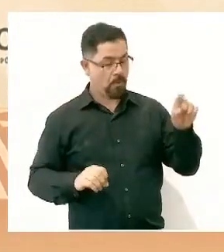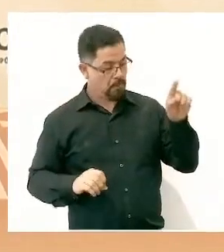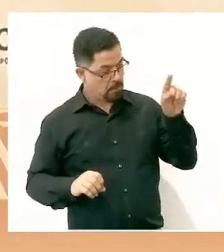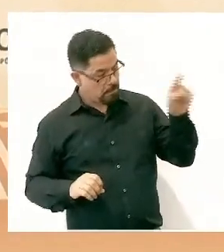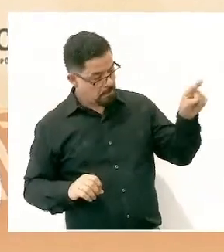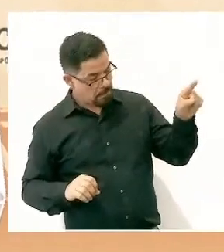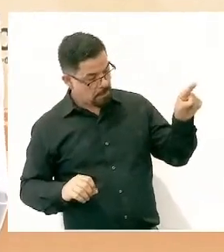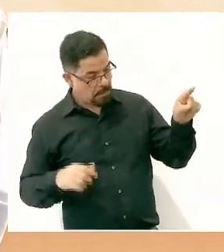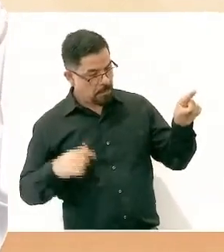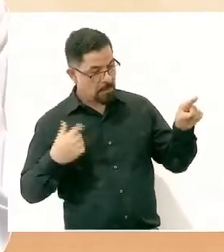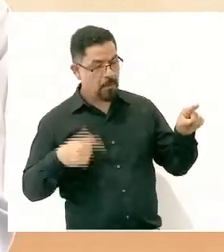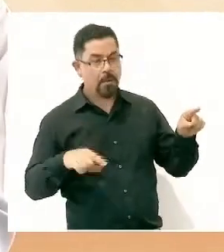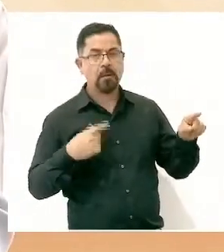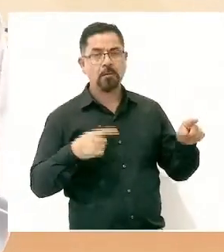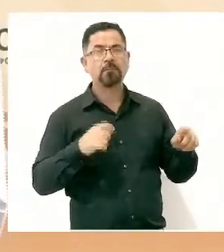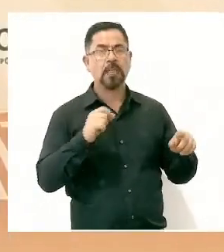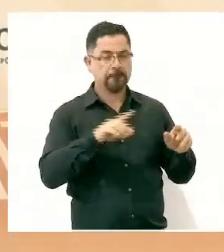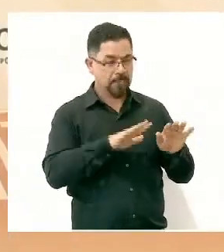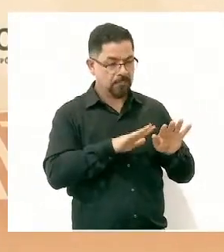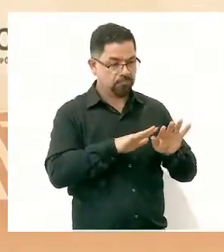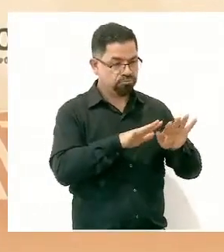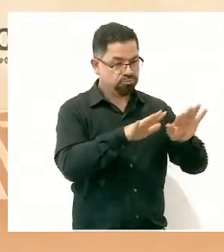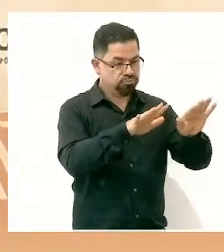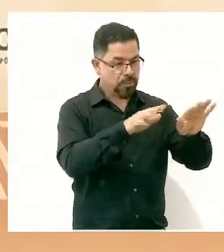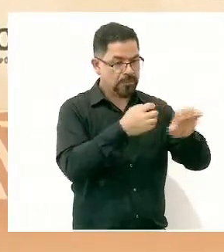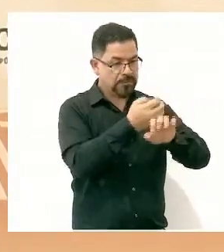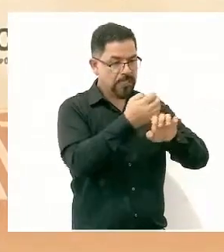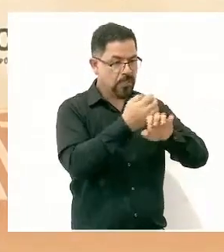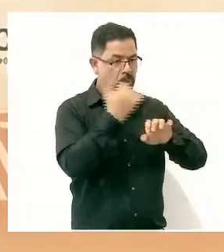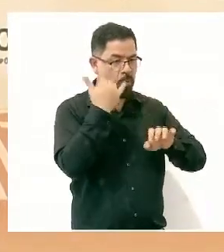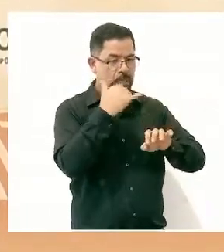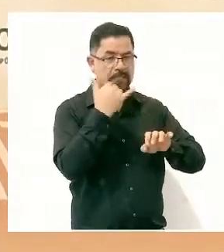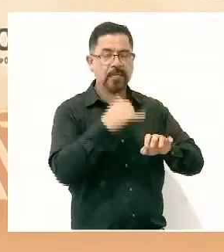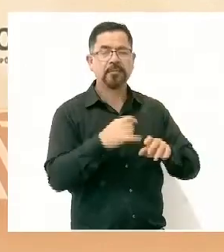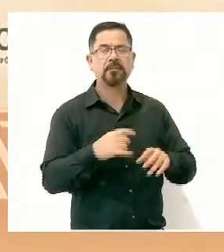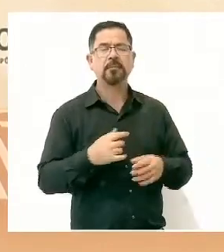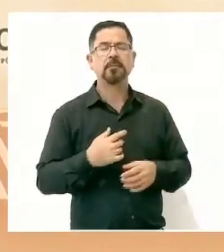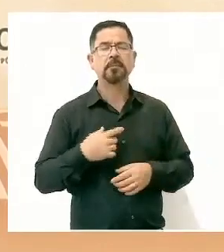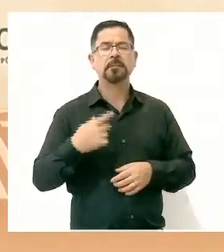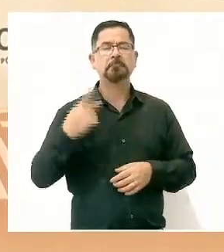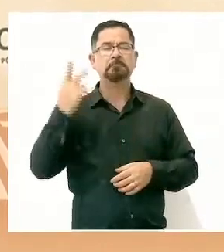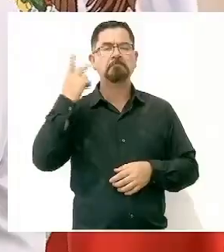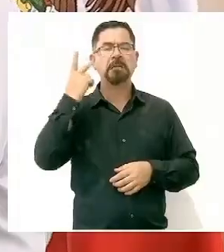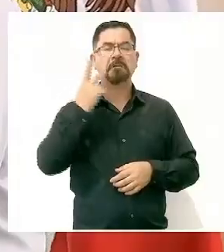extensa porción del estado de Yucatán, diciendo